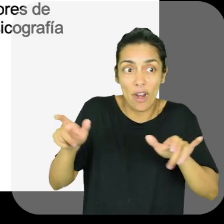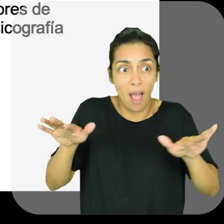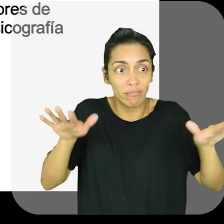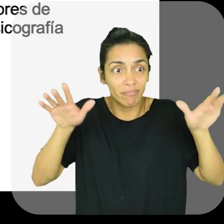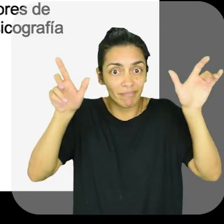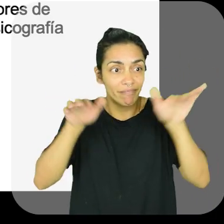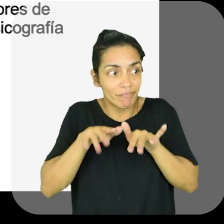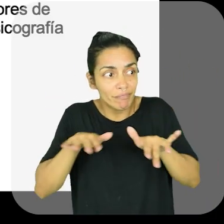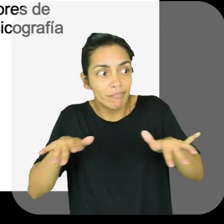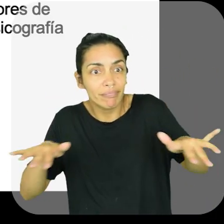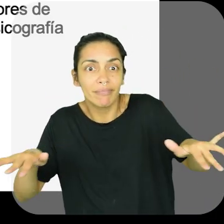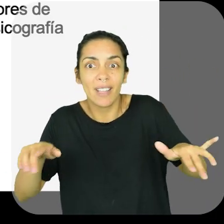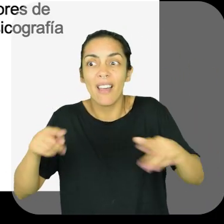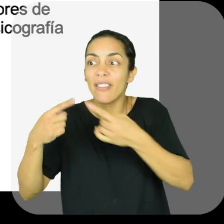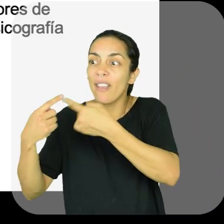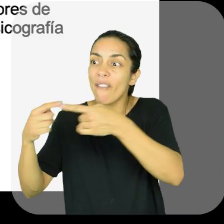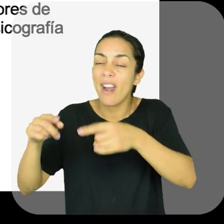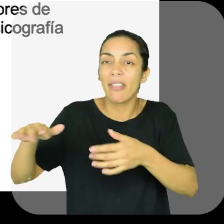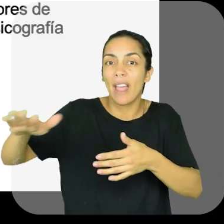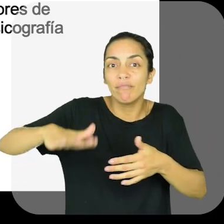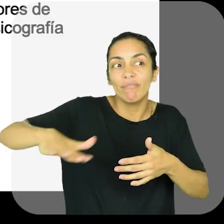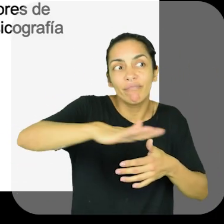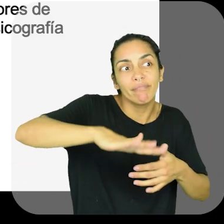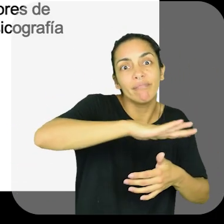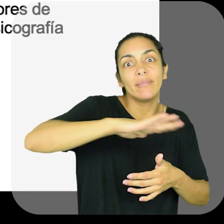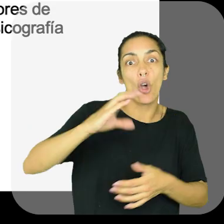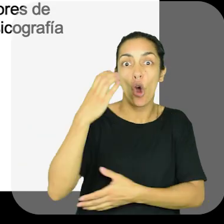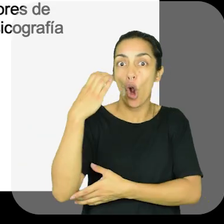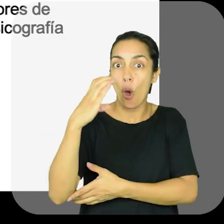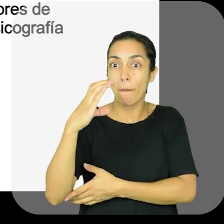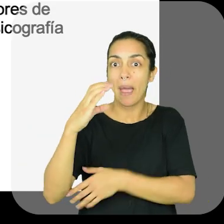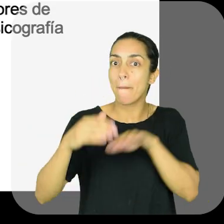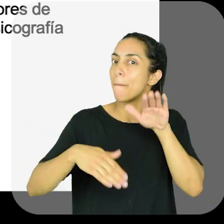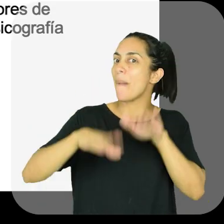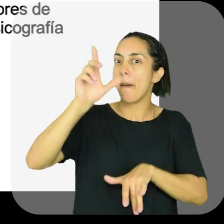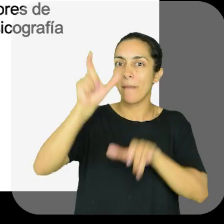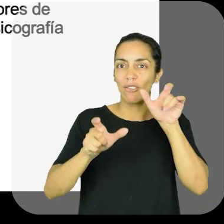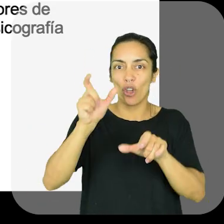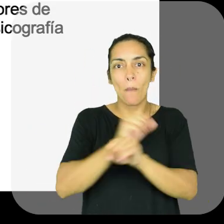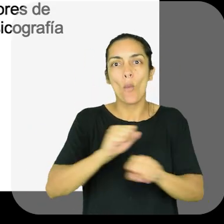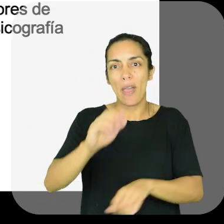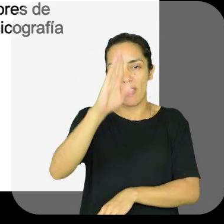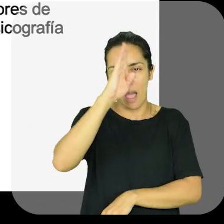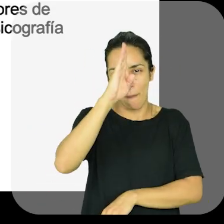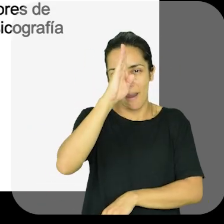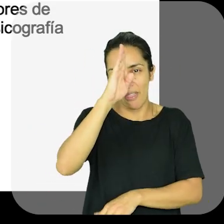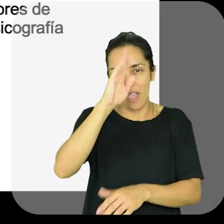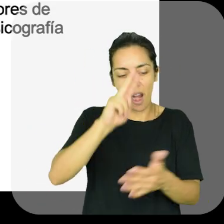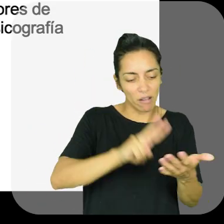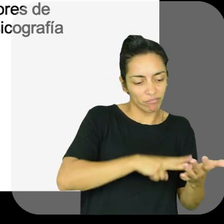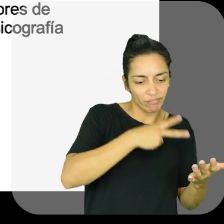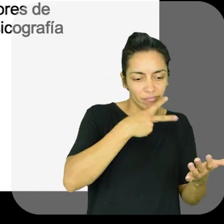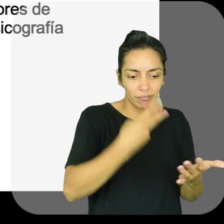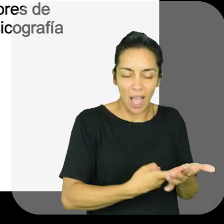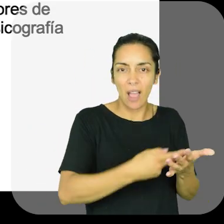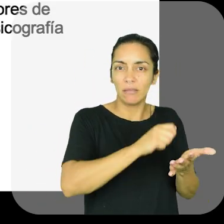capacidad instalada en diferentes territorios del país para que más personas aprendan a transcribir partituras y que